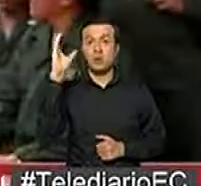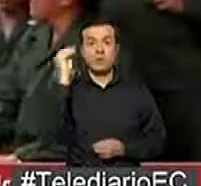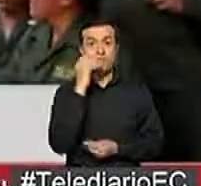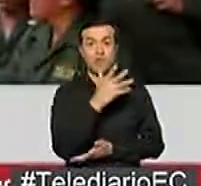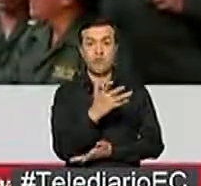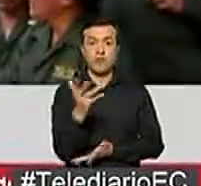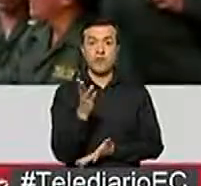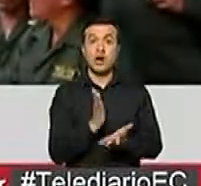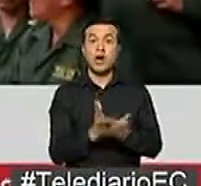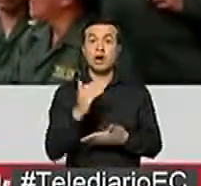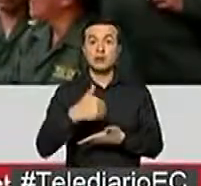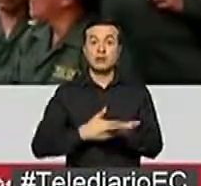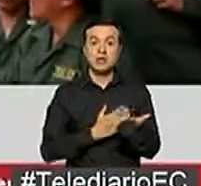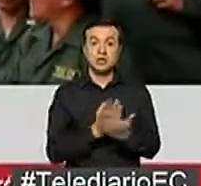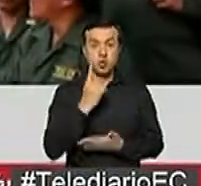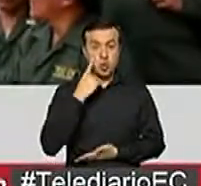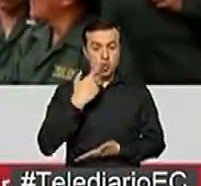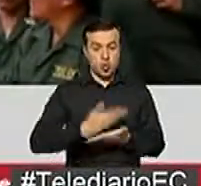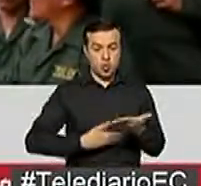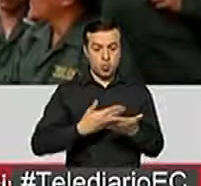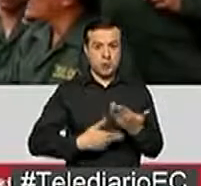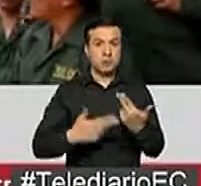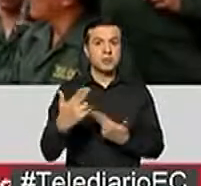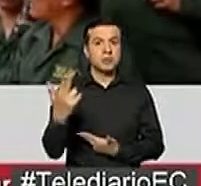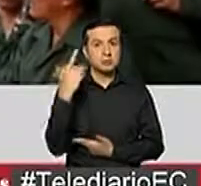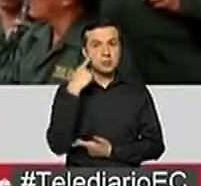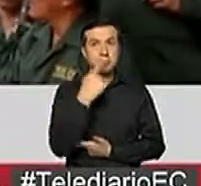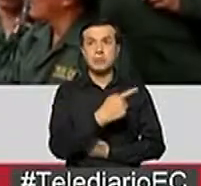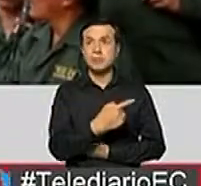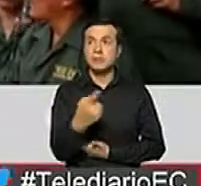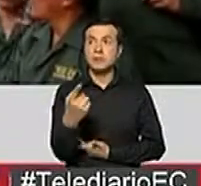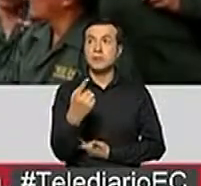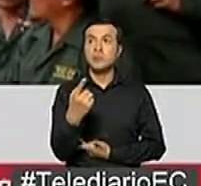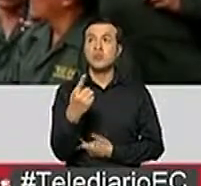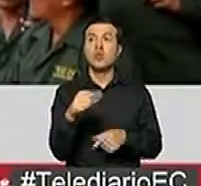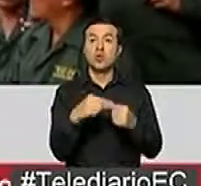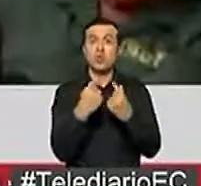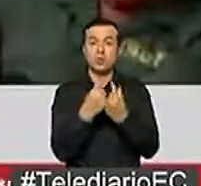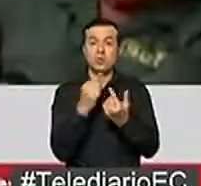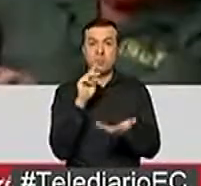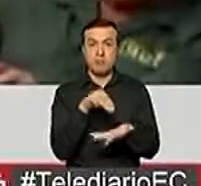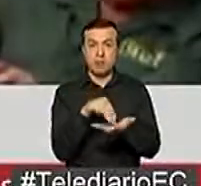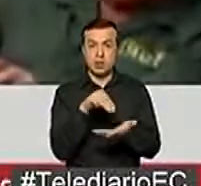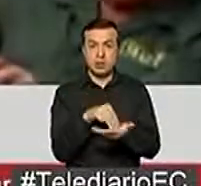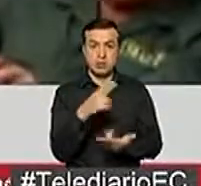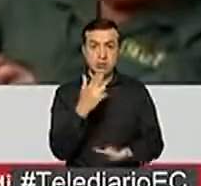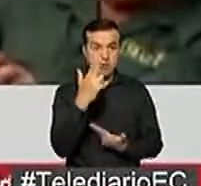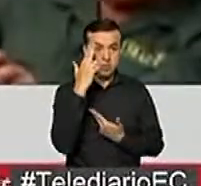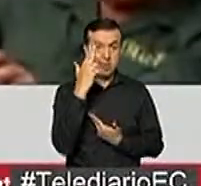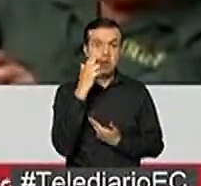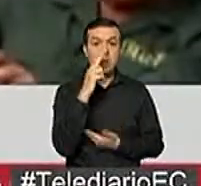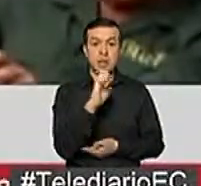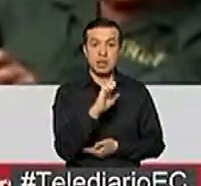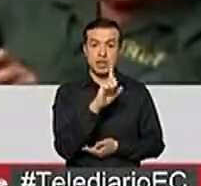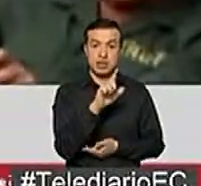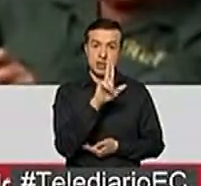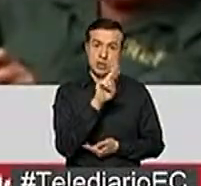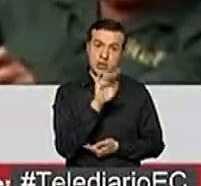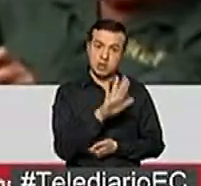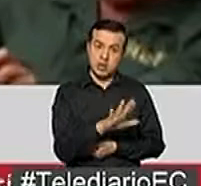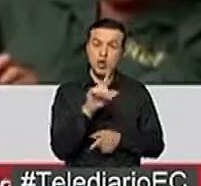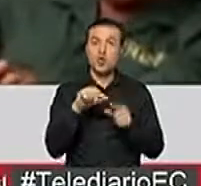tuvo acceso a un documento de inteligencia militar que identifica la alianza entre integrantes del Ejército de Liberación Nacional y